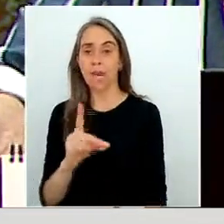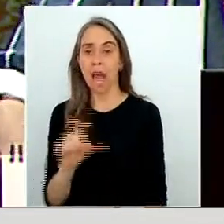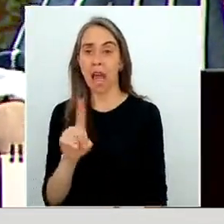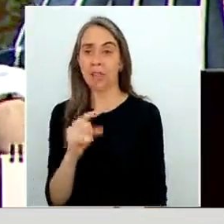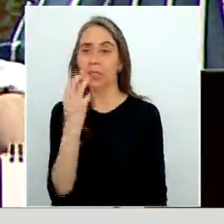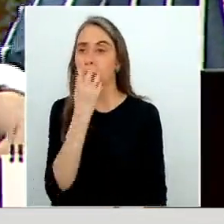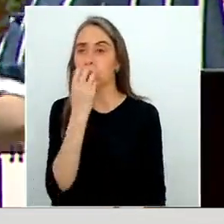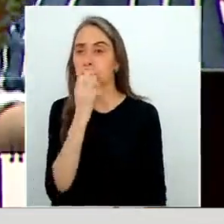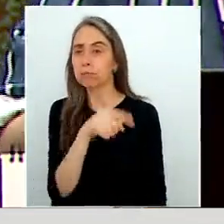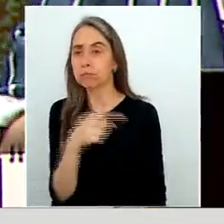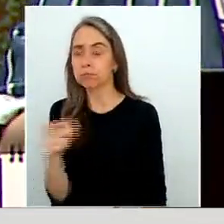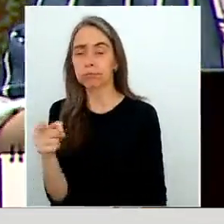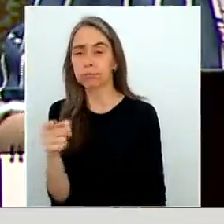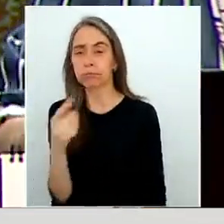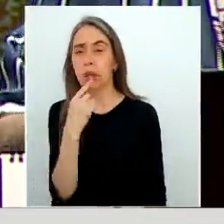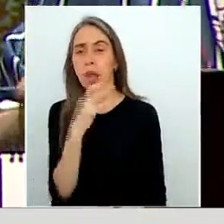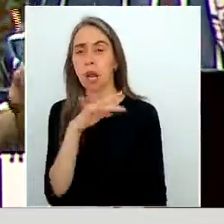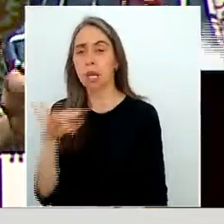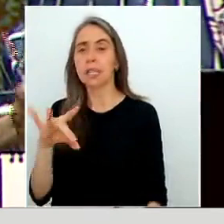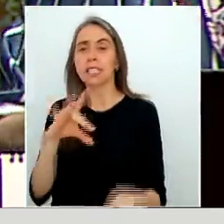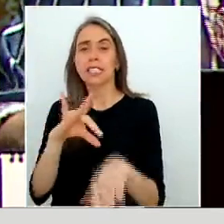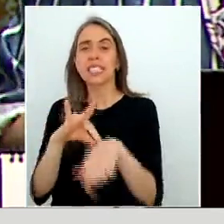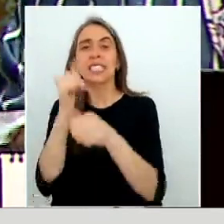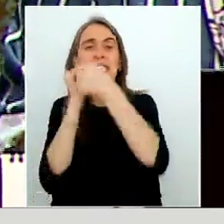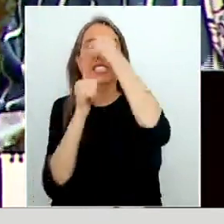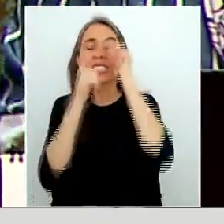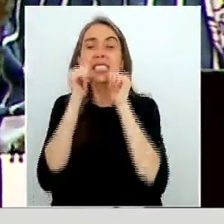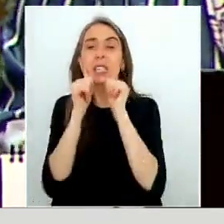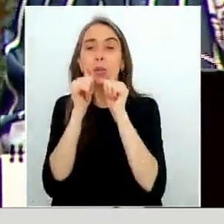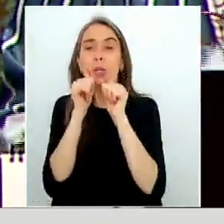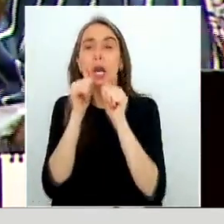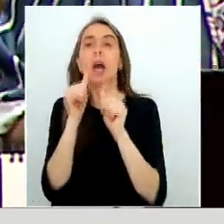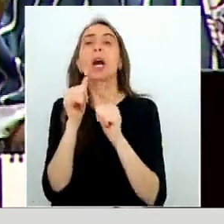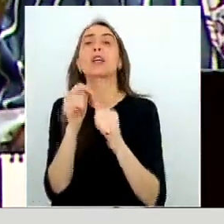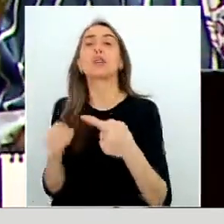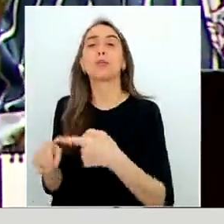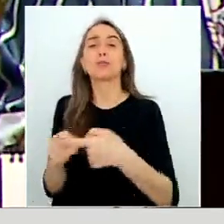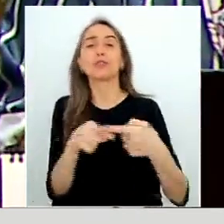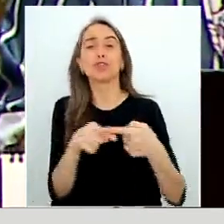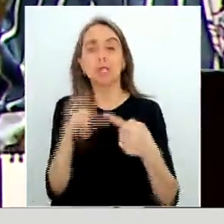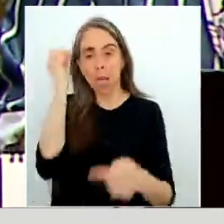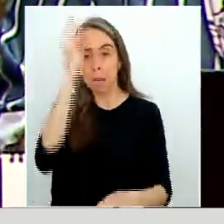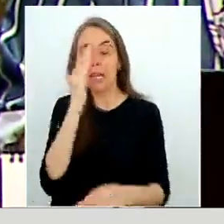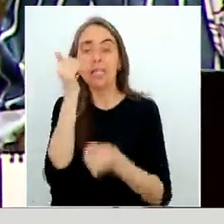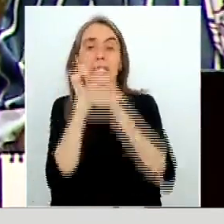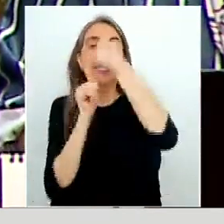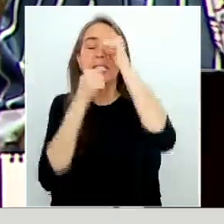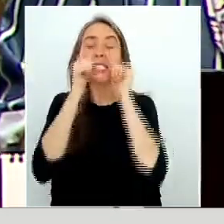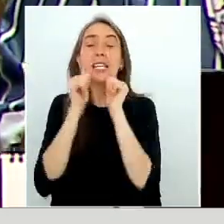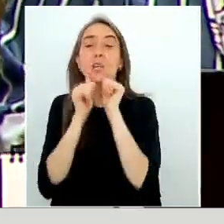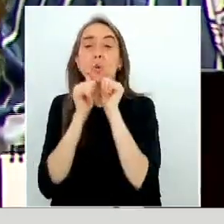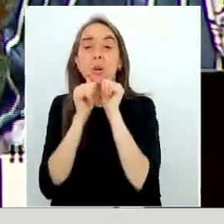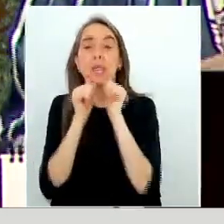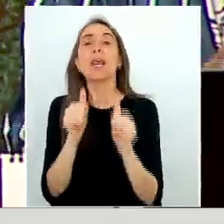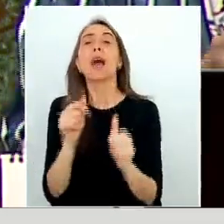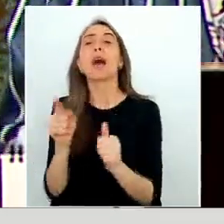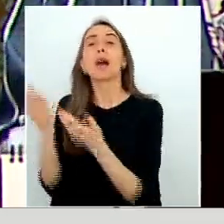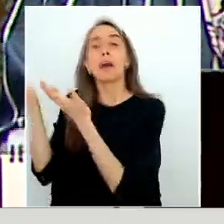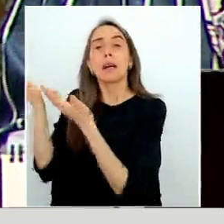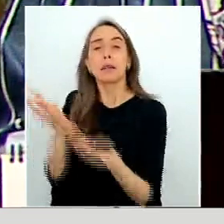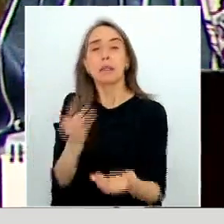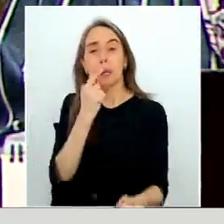os cirujano plástico de la as sociedad brasileña de cirugía plástica que ha sido invitado por el diputado